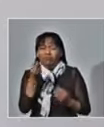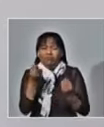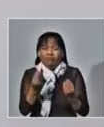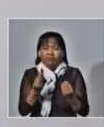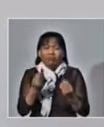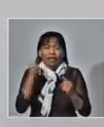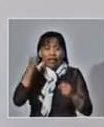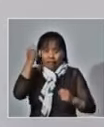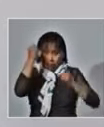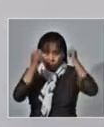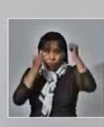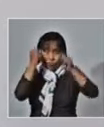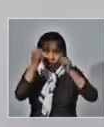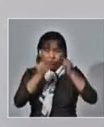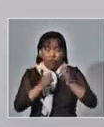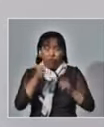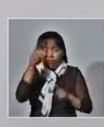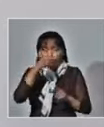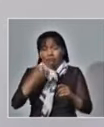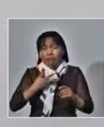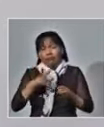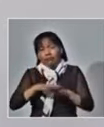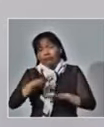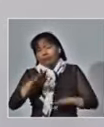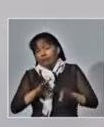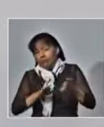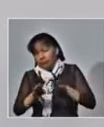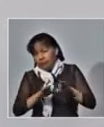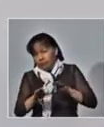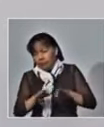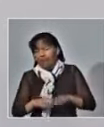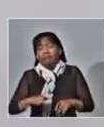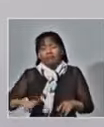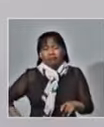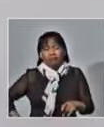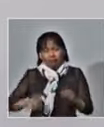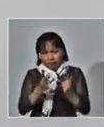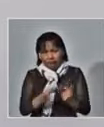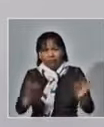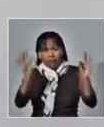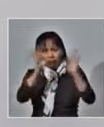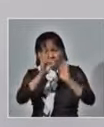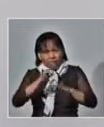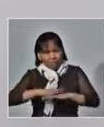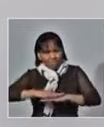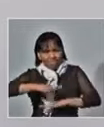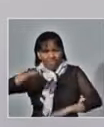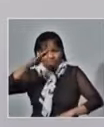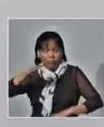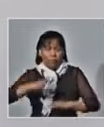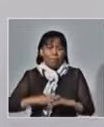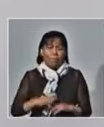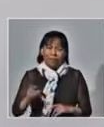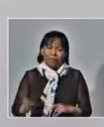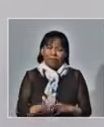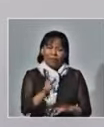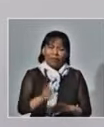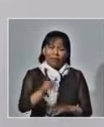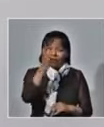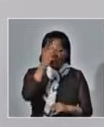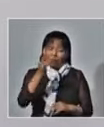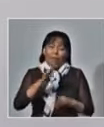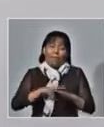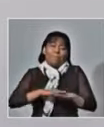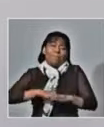turismo, como generador de empleo, tendrá una prioridad en mi gobierno. Más pueblos mágicos, más